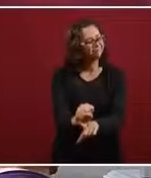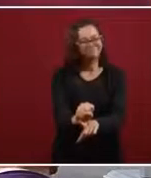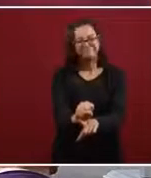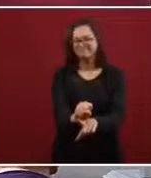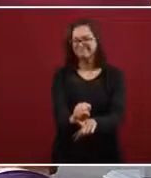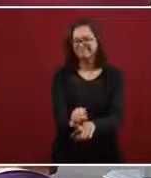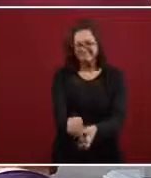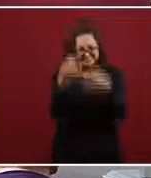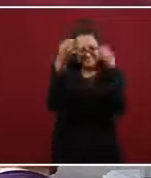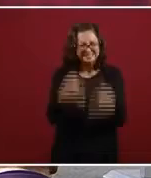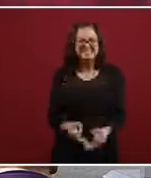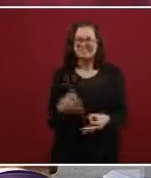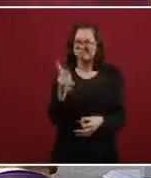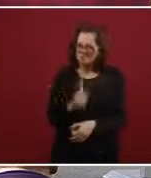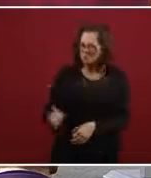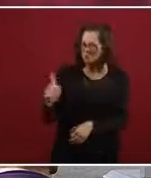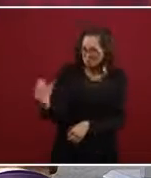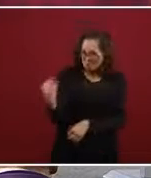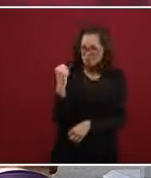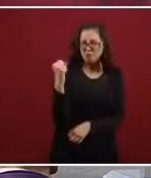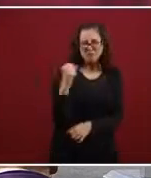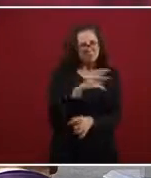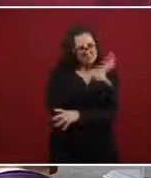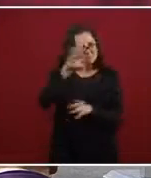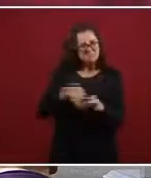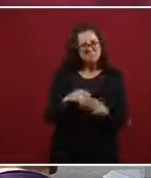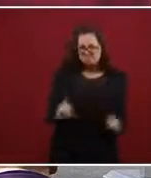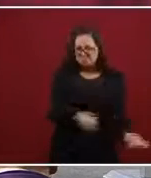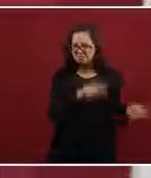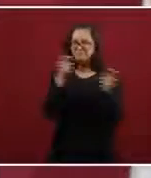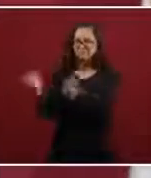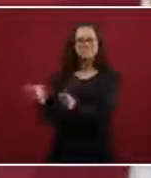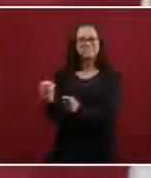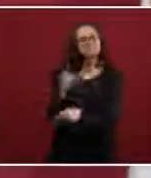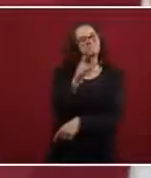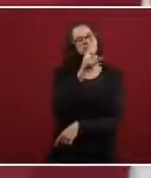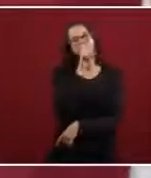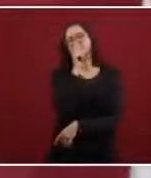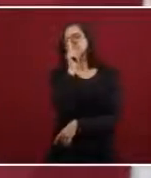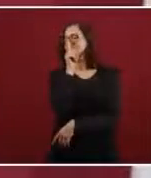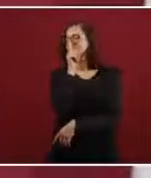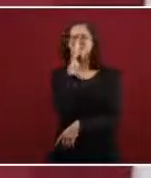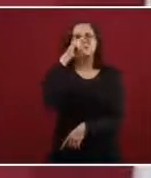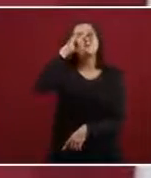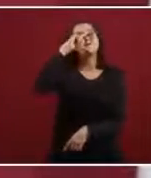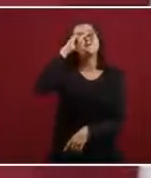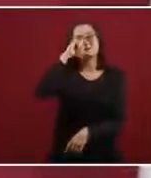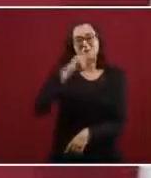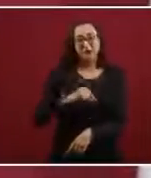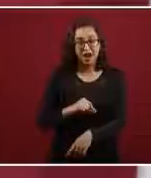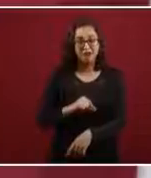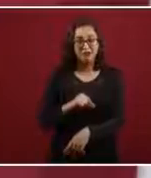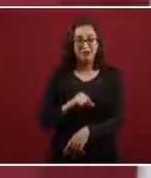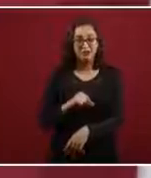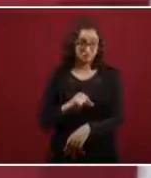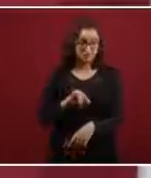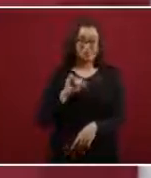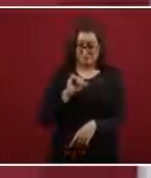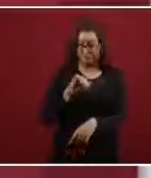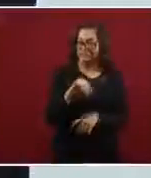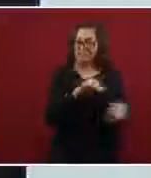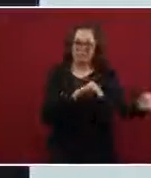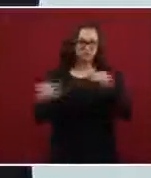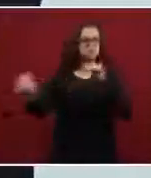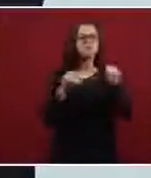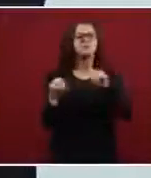establecer una auténtica democracia, a pesar de que fue un gran movimiento y se